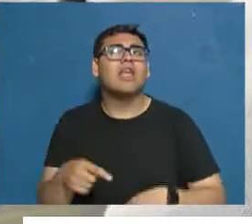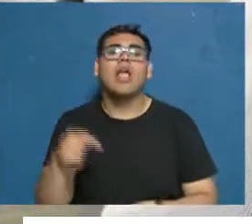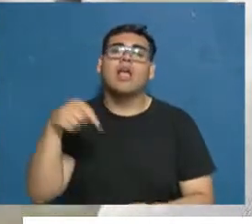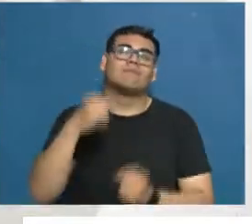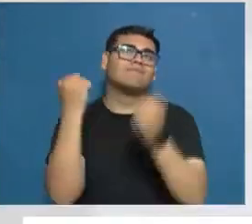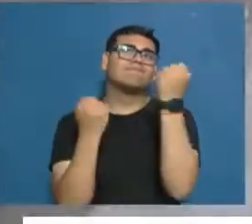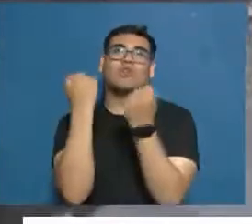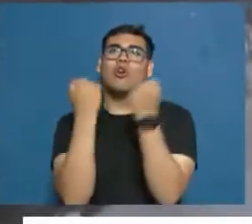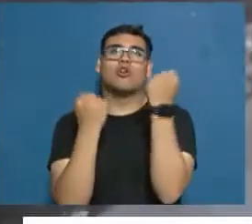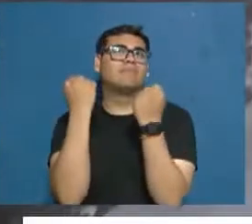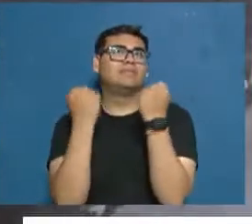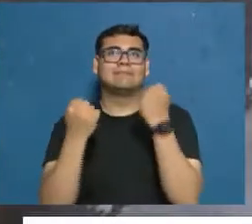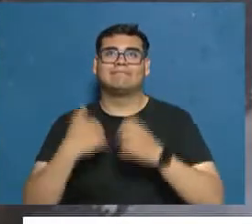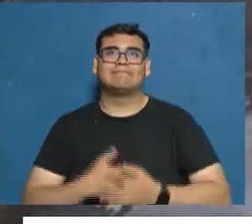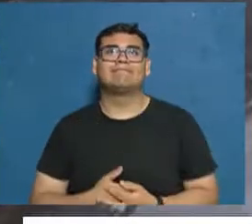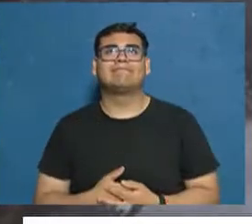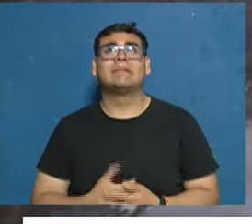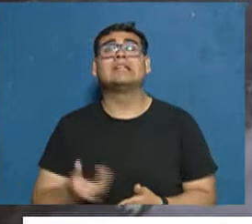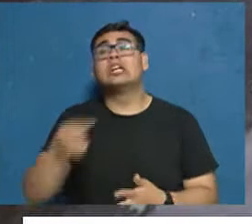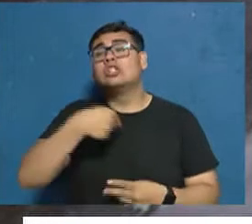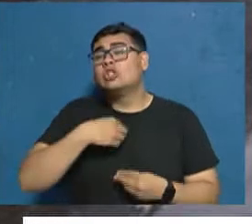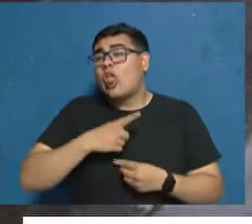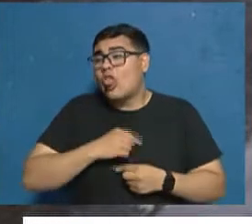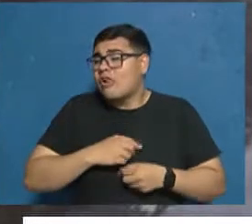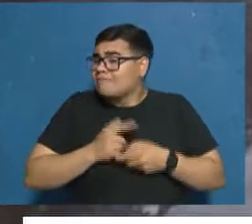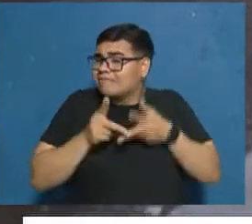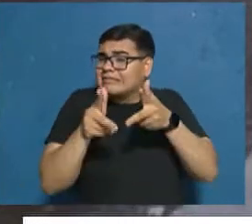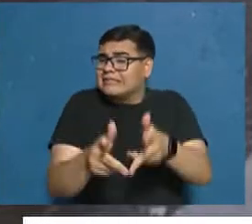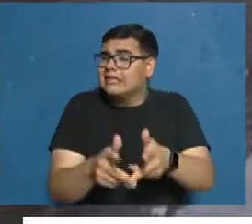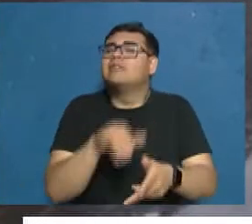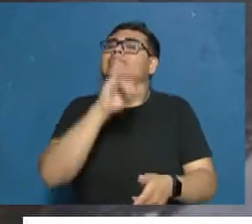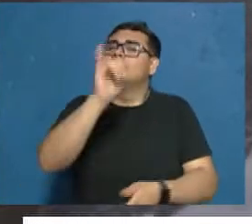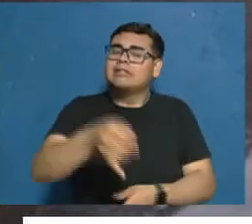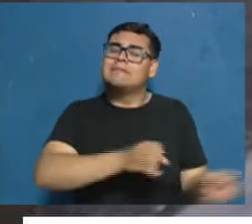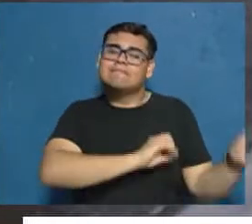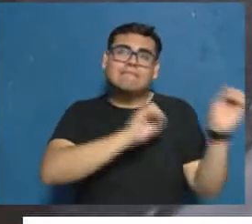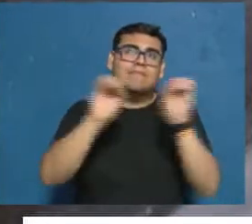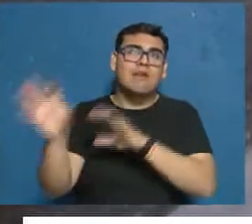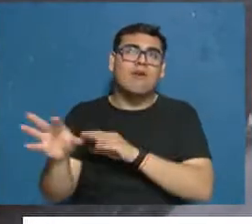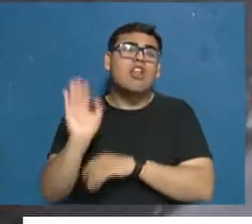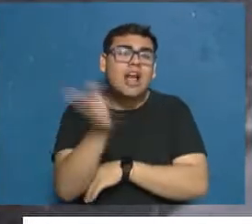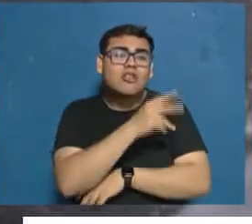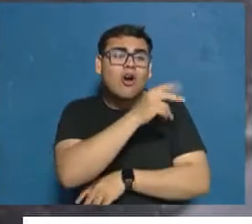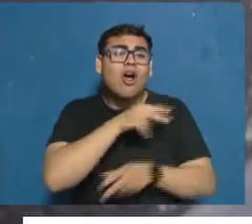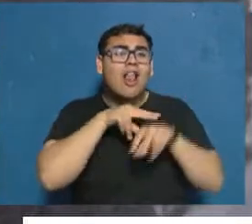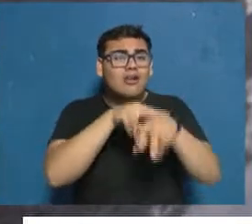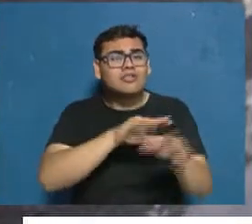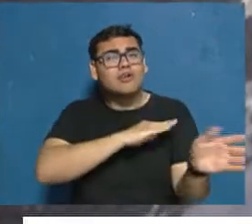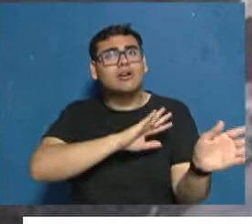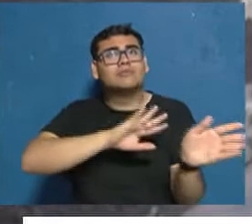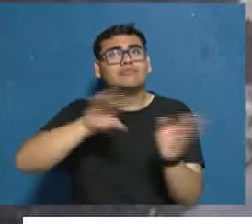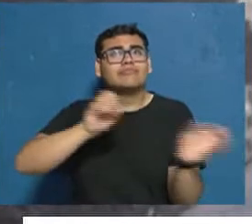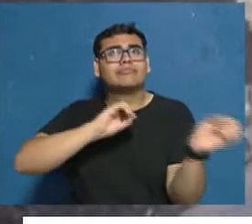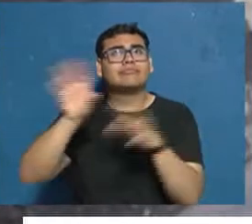economía. Con todo el dolor del alma, te diría que sí. Sí, que se vaya. De hecho, tengo ahora